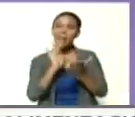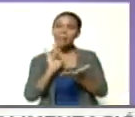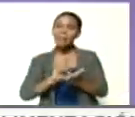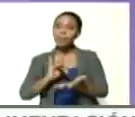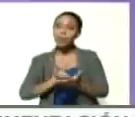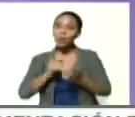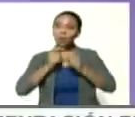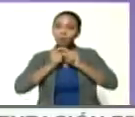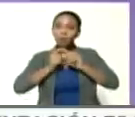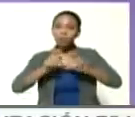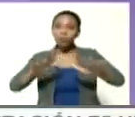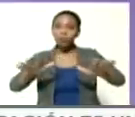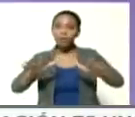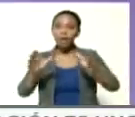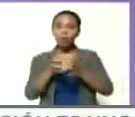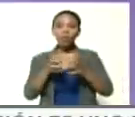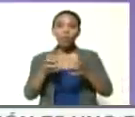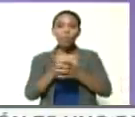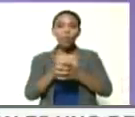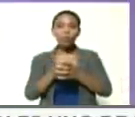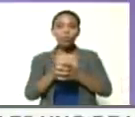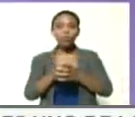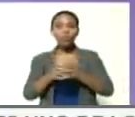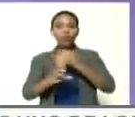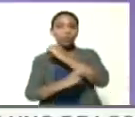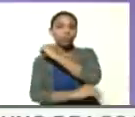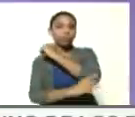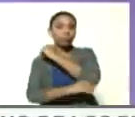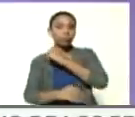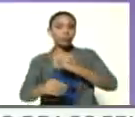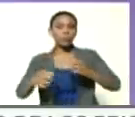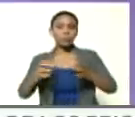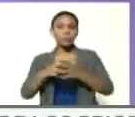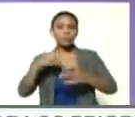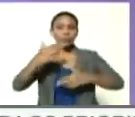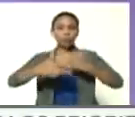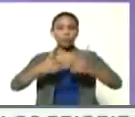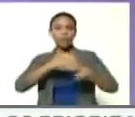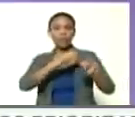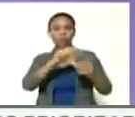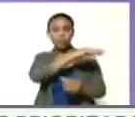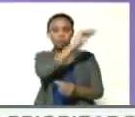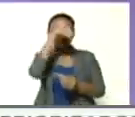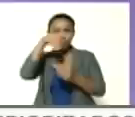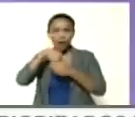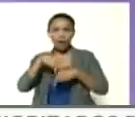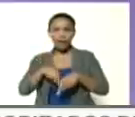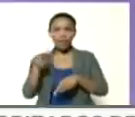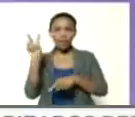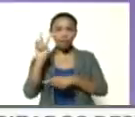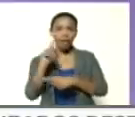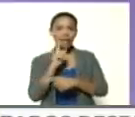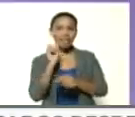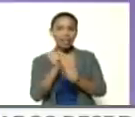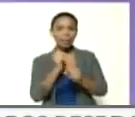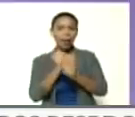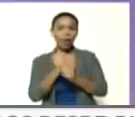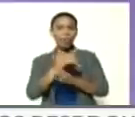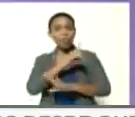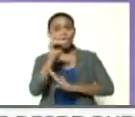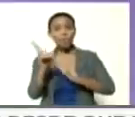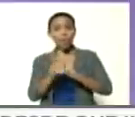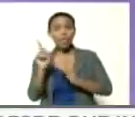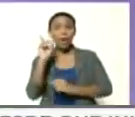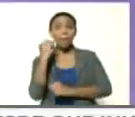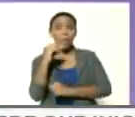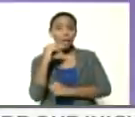y el despliegue de grupos irregulares armados en territorio venezolano. Entre las cuestiones diplomáticas también